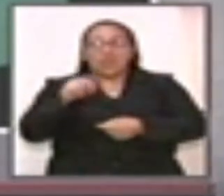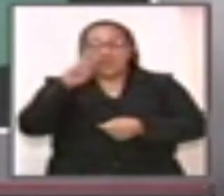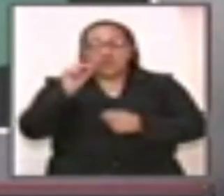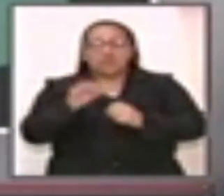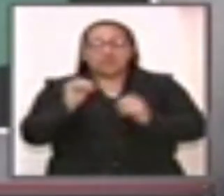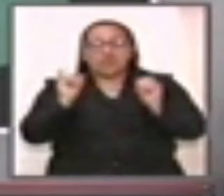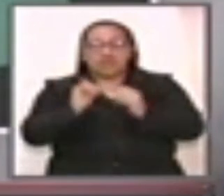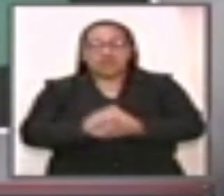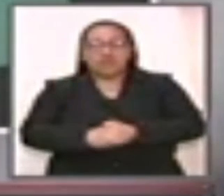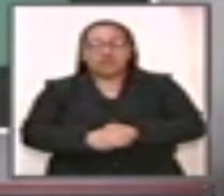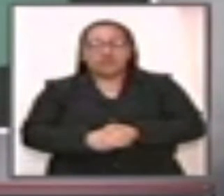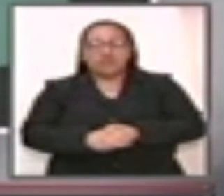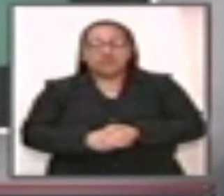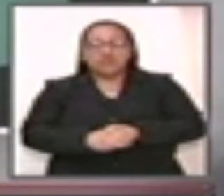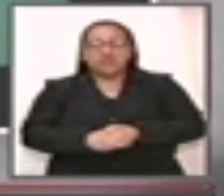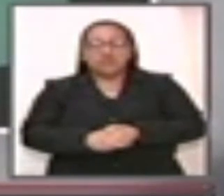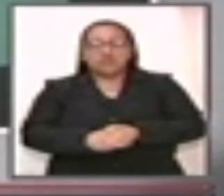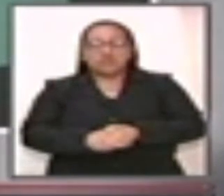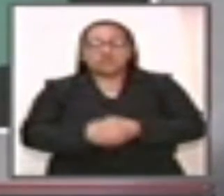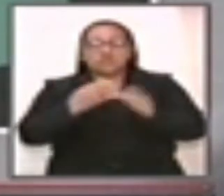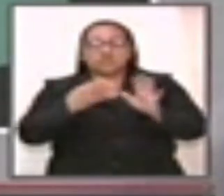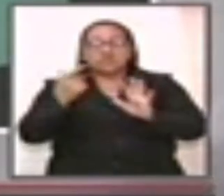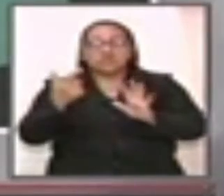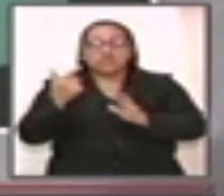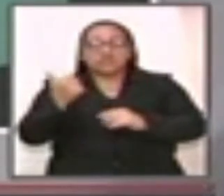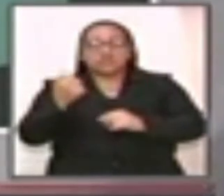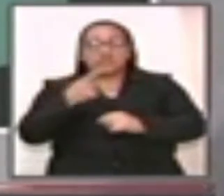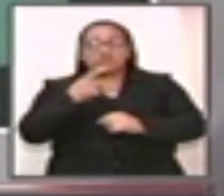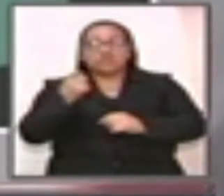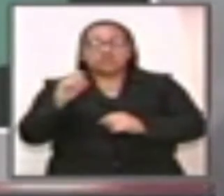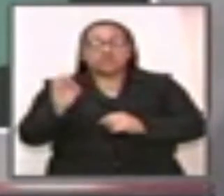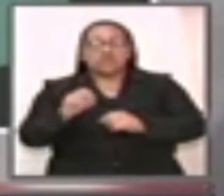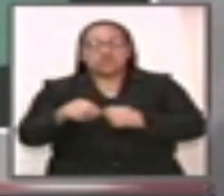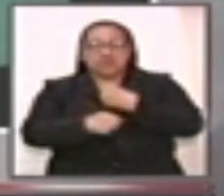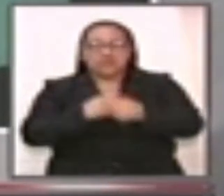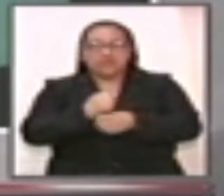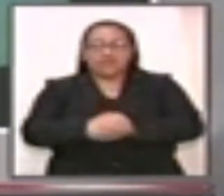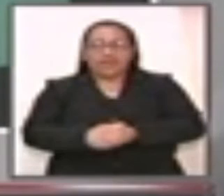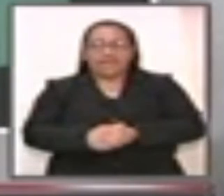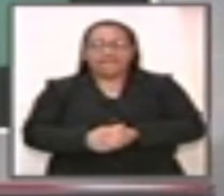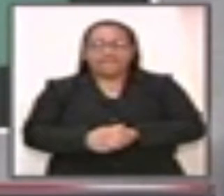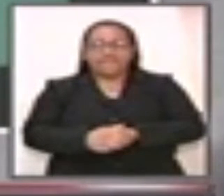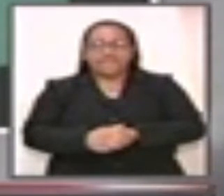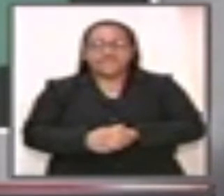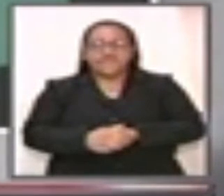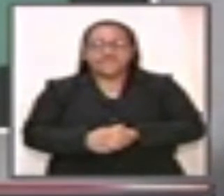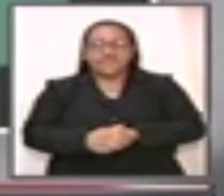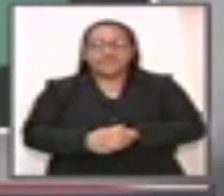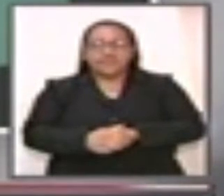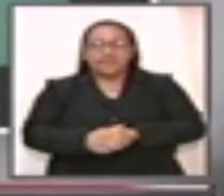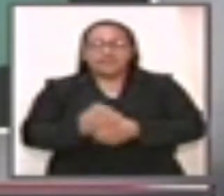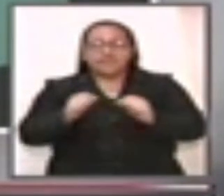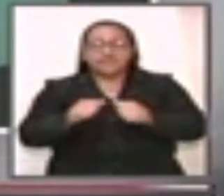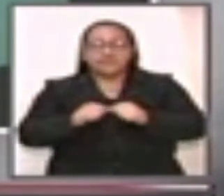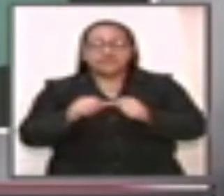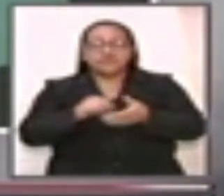misma figura, pasaremos de una ejecución de 97 a un 100% este año, donde sí hemos mantenido